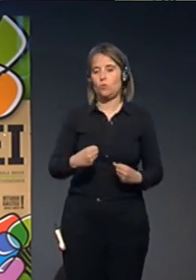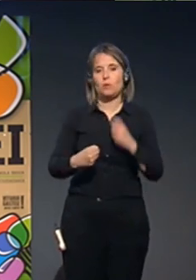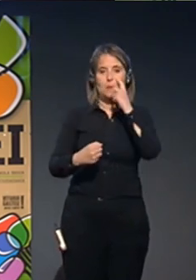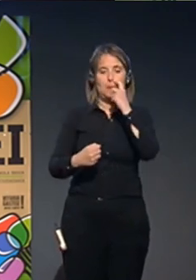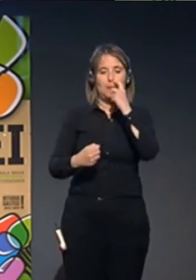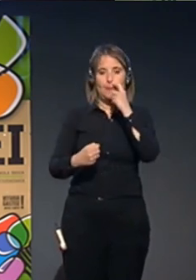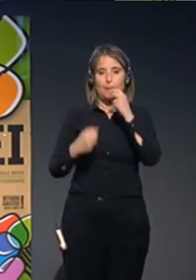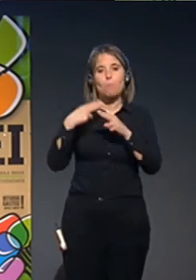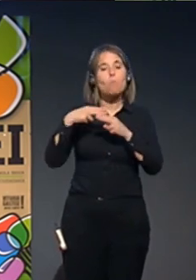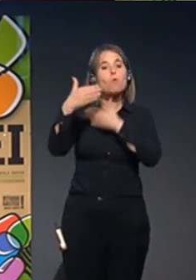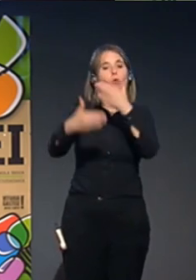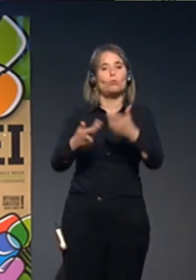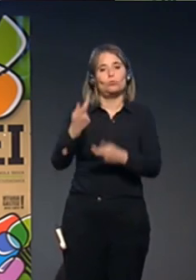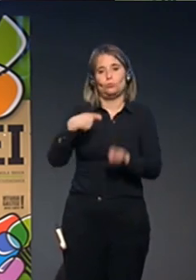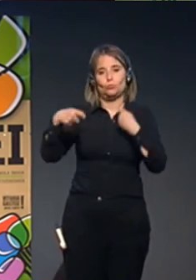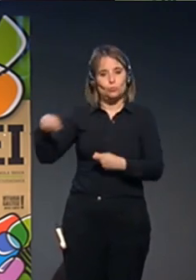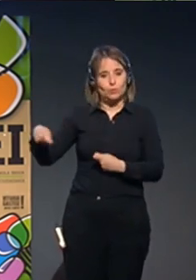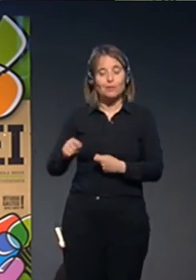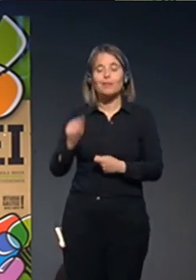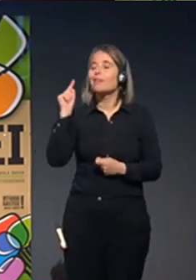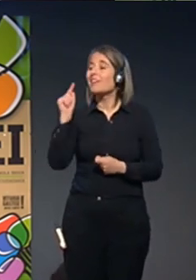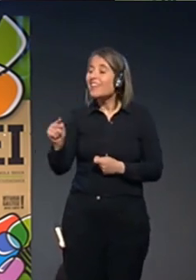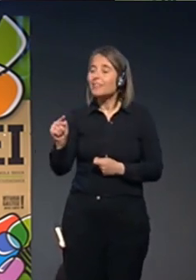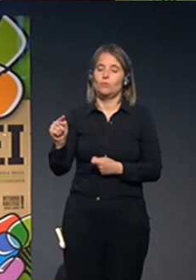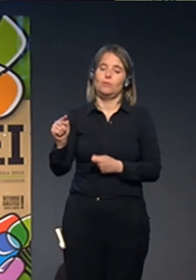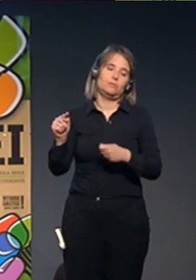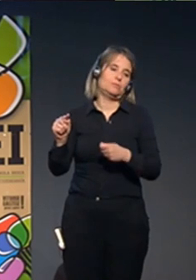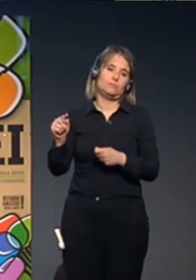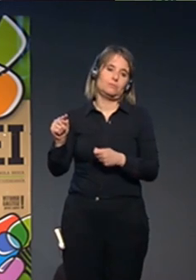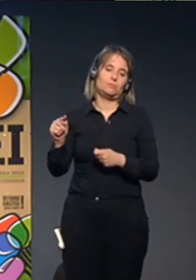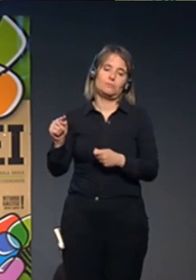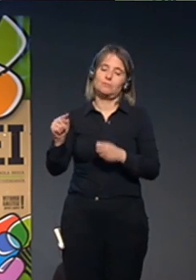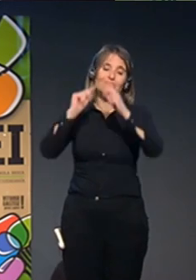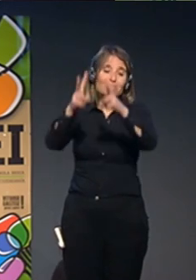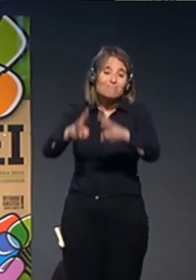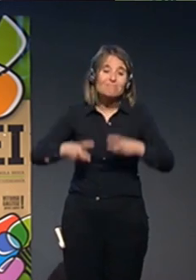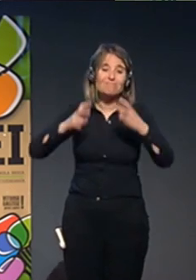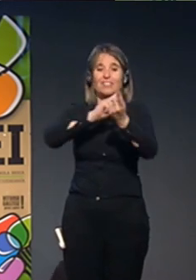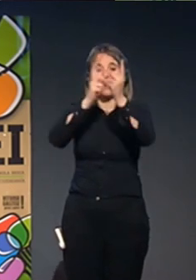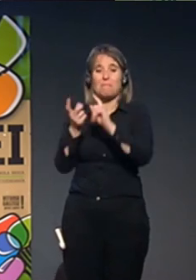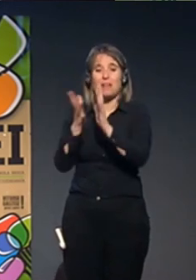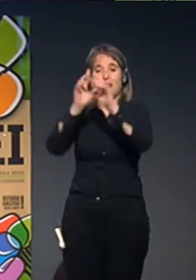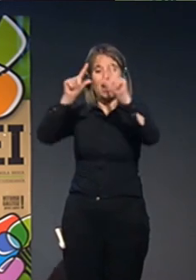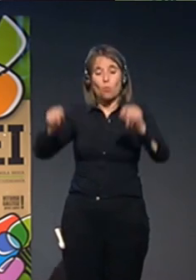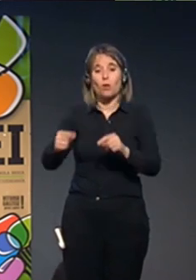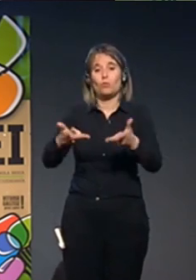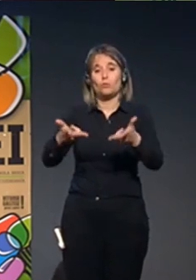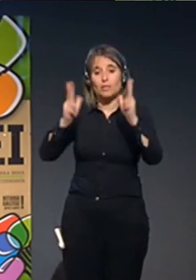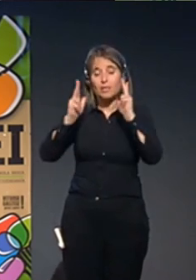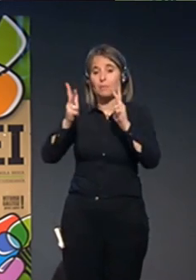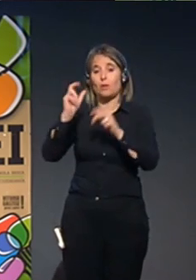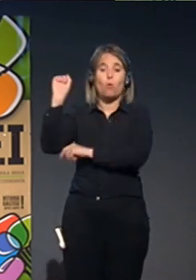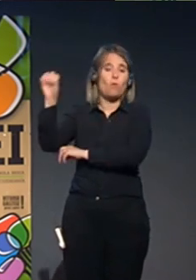los productos con los que se comercia es imprescindible modificar esos tratados de libre comercio o